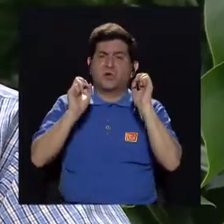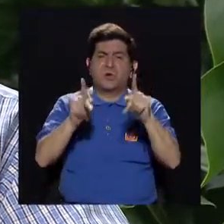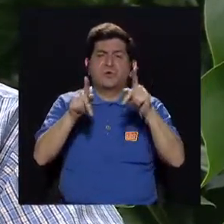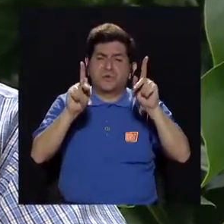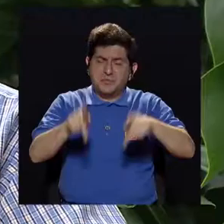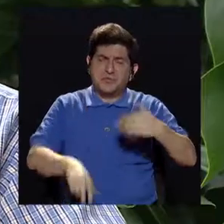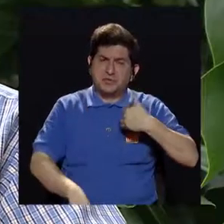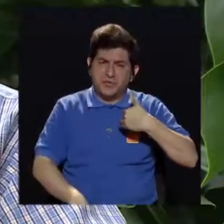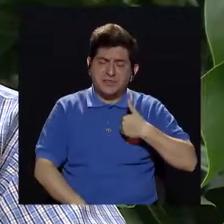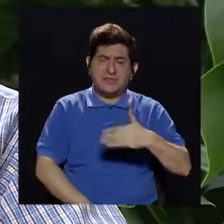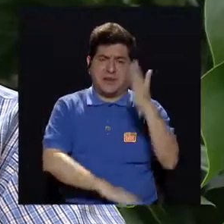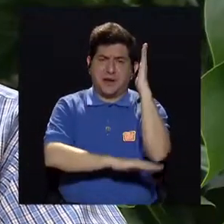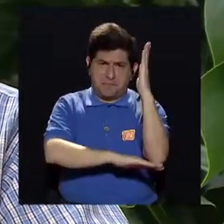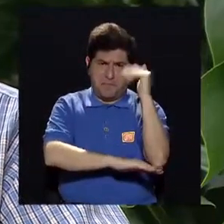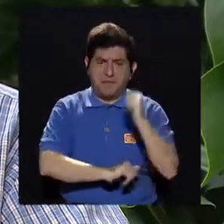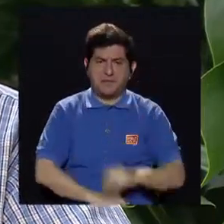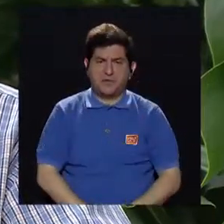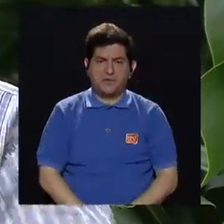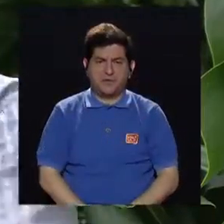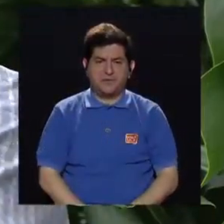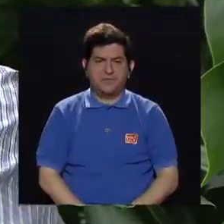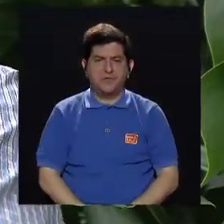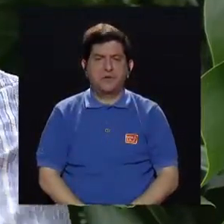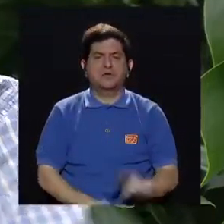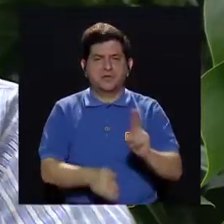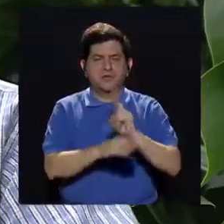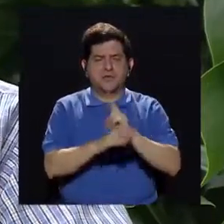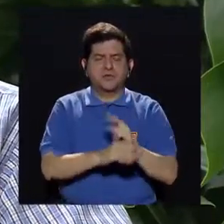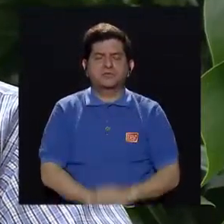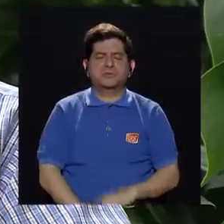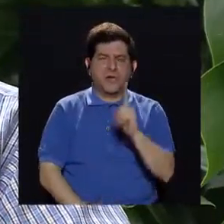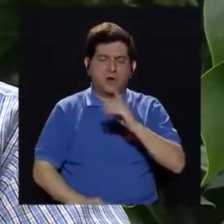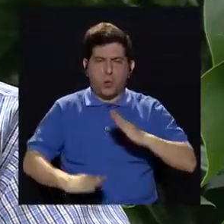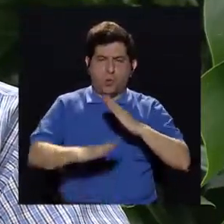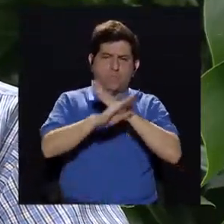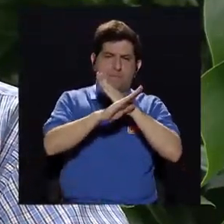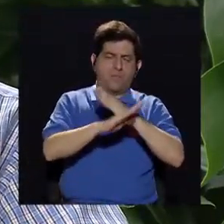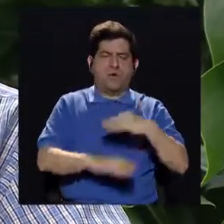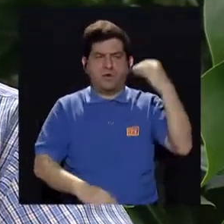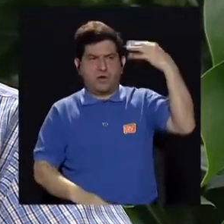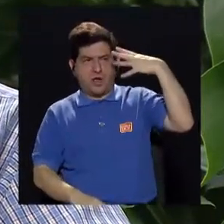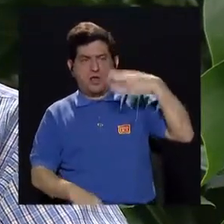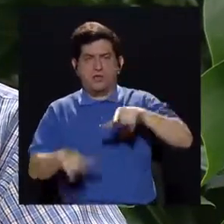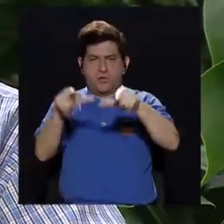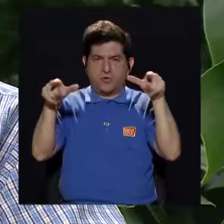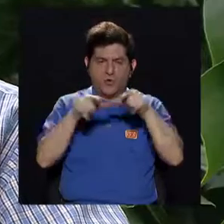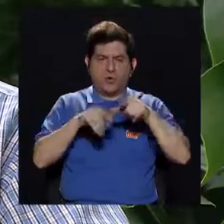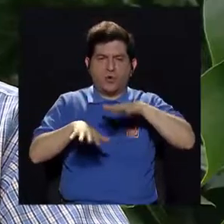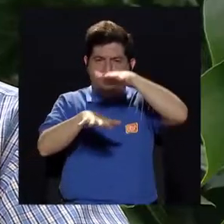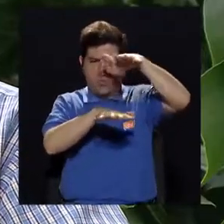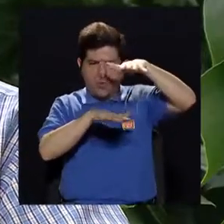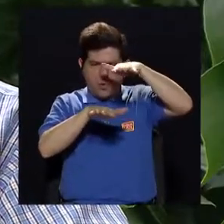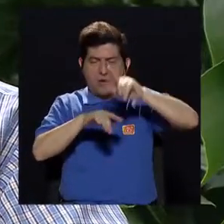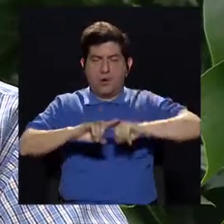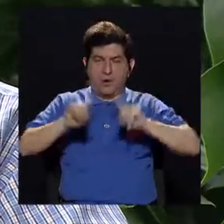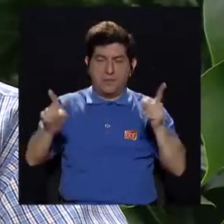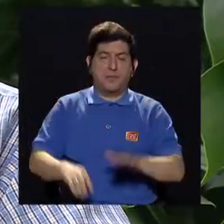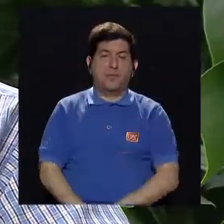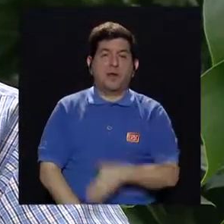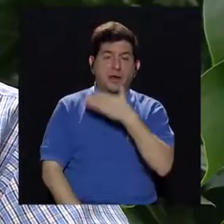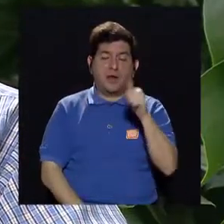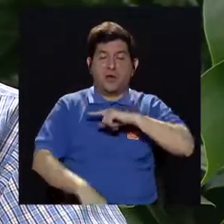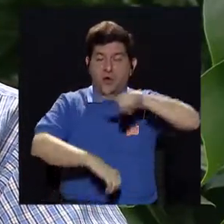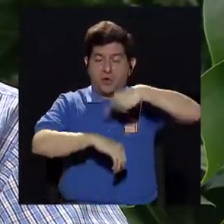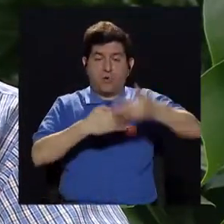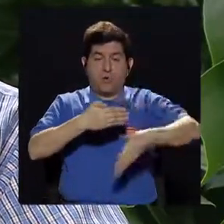que mucha gente solo tiene, al mediodía. Entonces hay que usar un buen bloqueador o buscar alguna alternativa, zonas de sombra. Pero recordemos que las